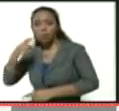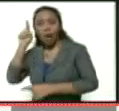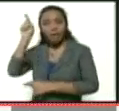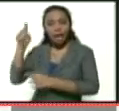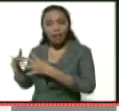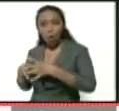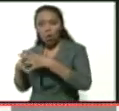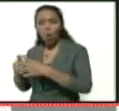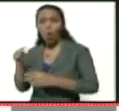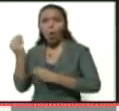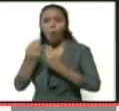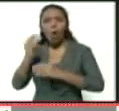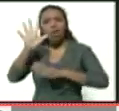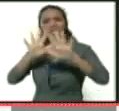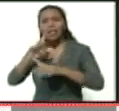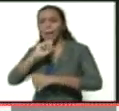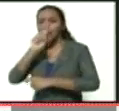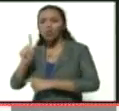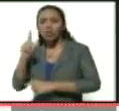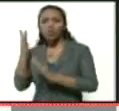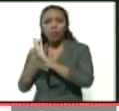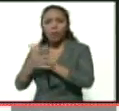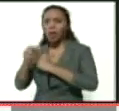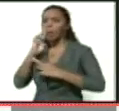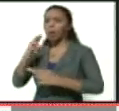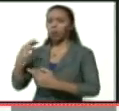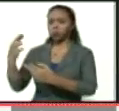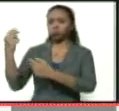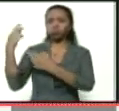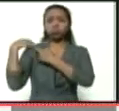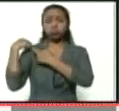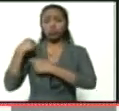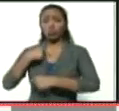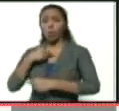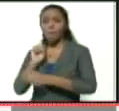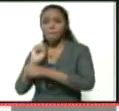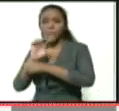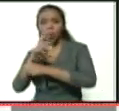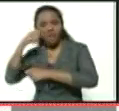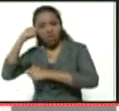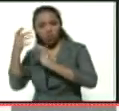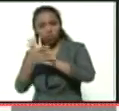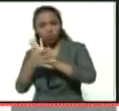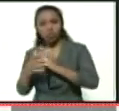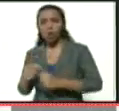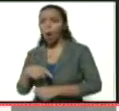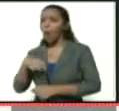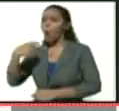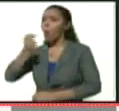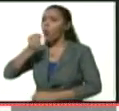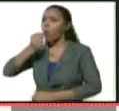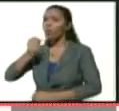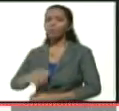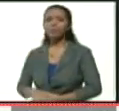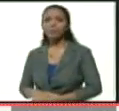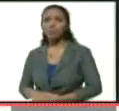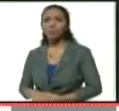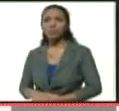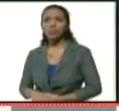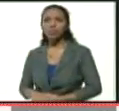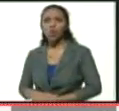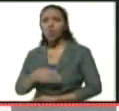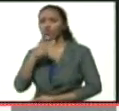preguntas, sobre la responsabilidad de él, un periodista le dijo, y yo te mandé el video. Un periodista le dijo, usted